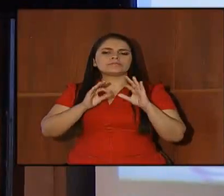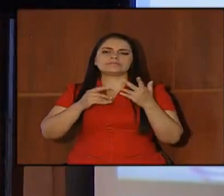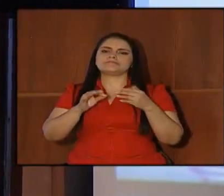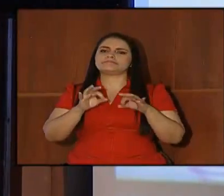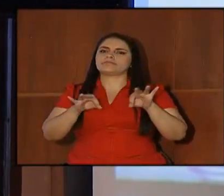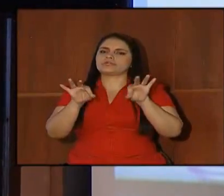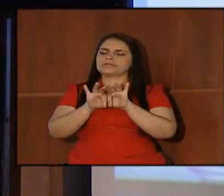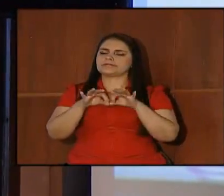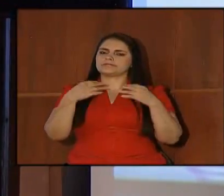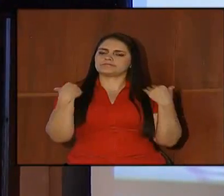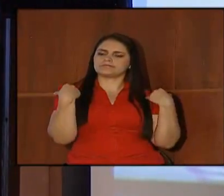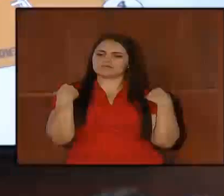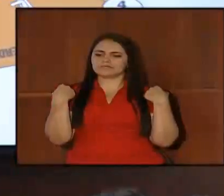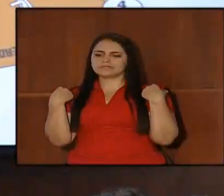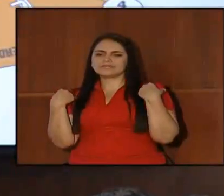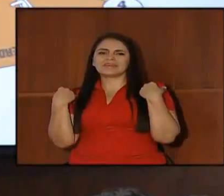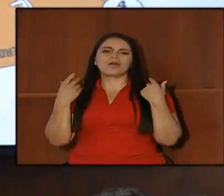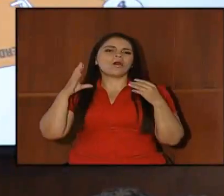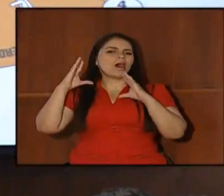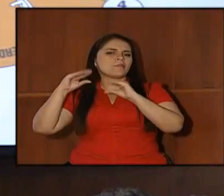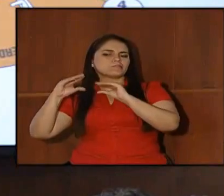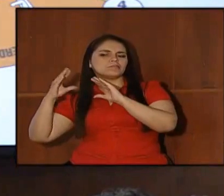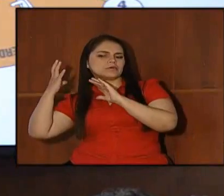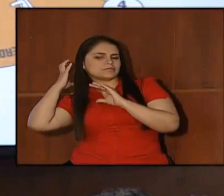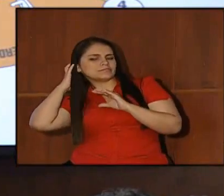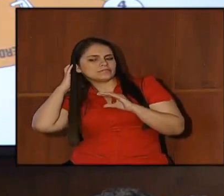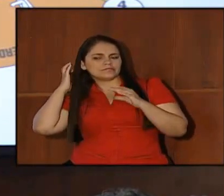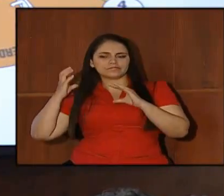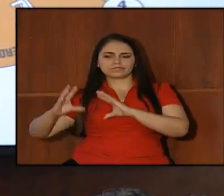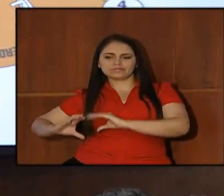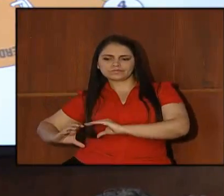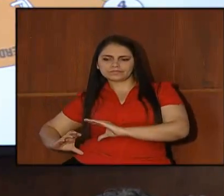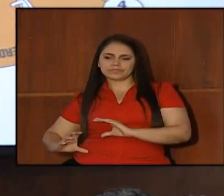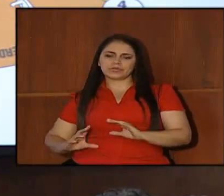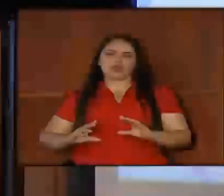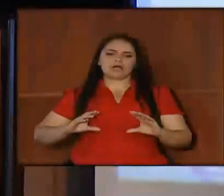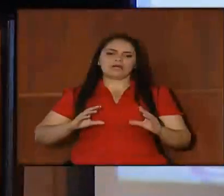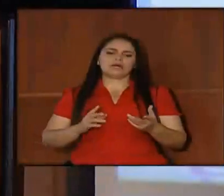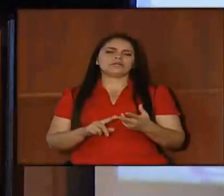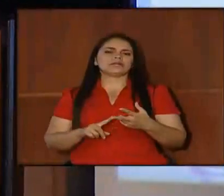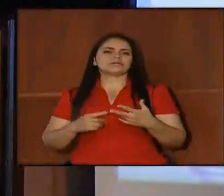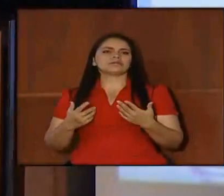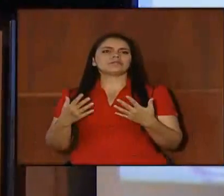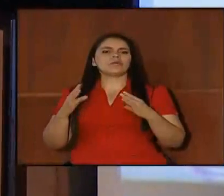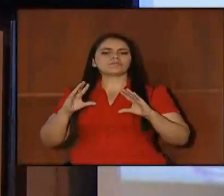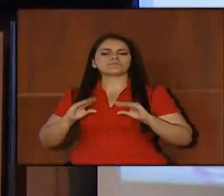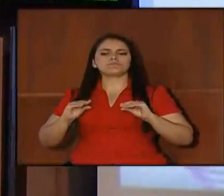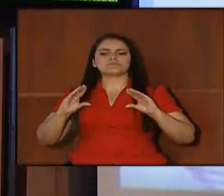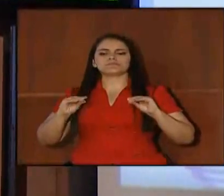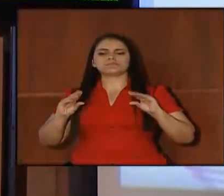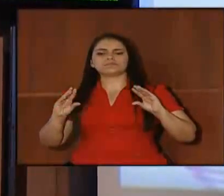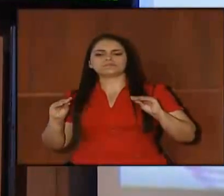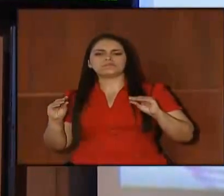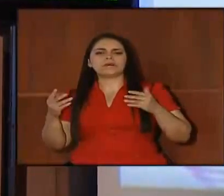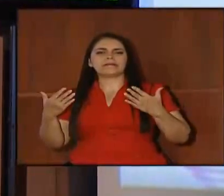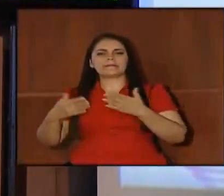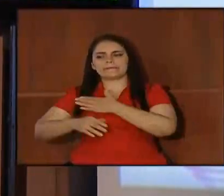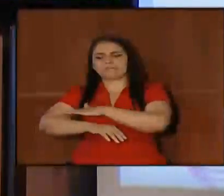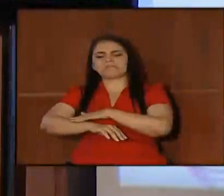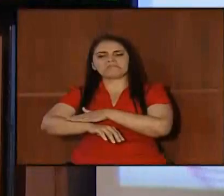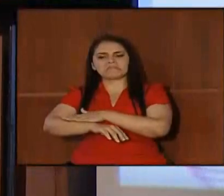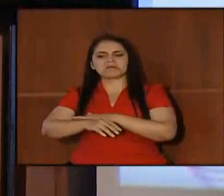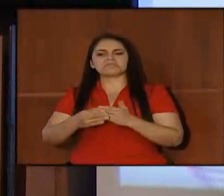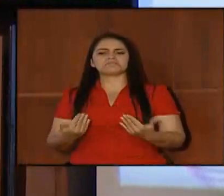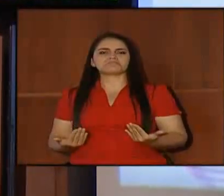a su paciente por medio de almohadas, cobijas, cojines, que la superficie en la que esté apoyado el paciente sea más suave, pues para que la piel les pueda aguantar un